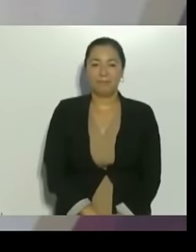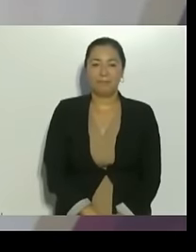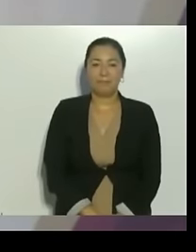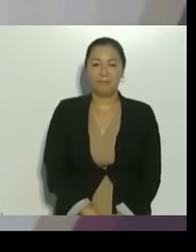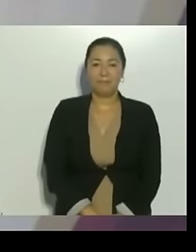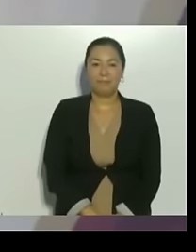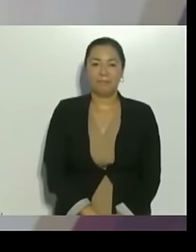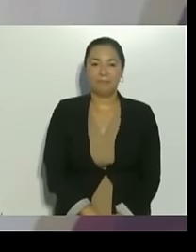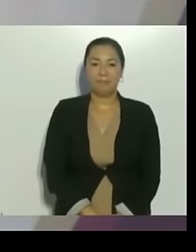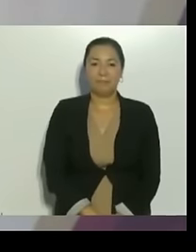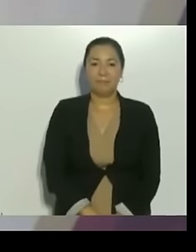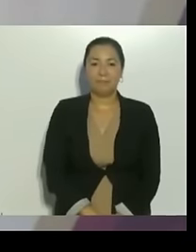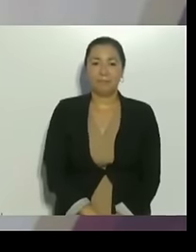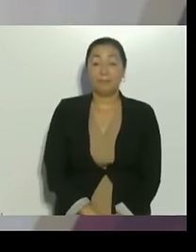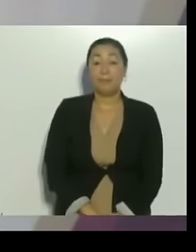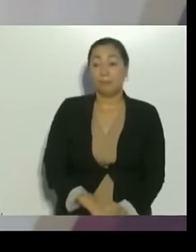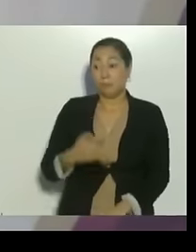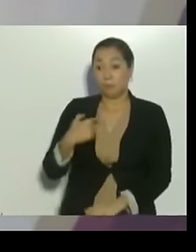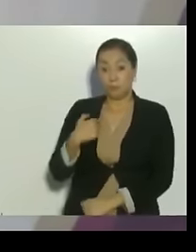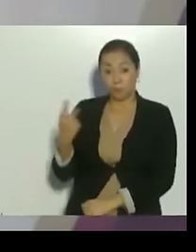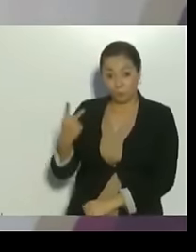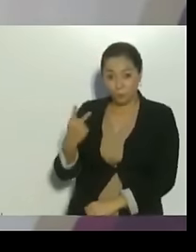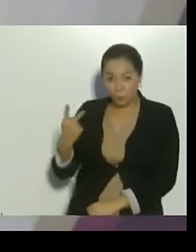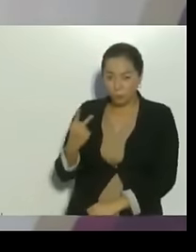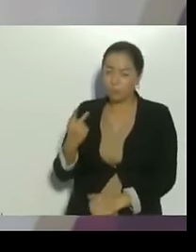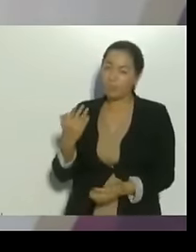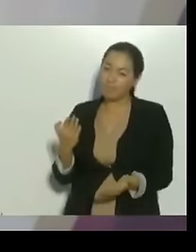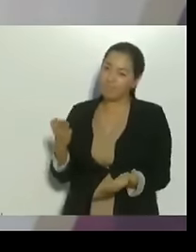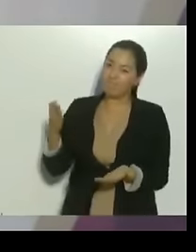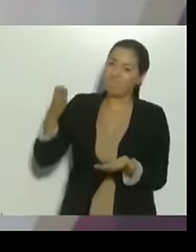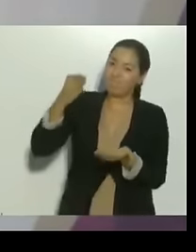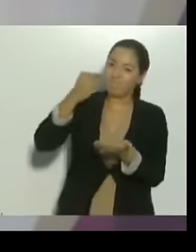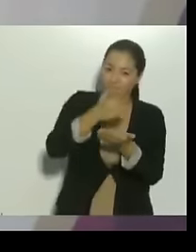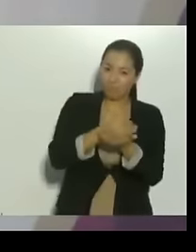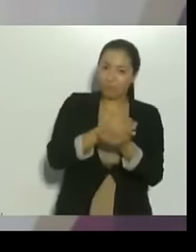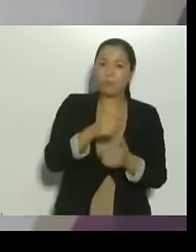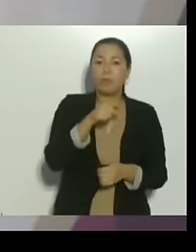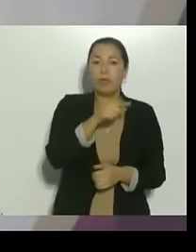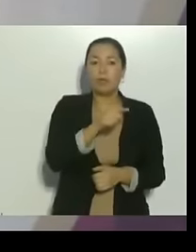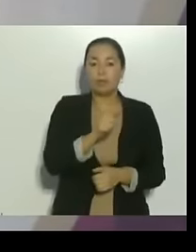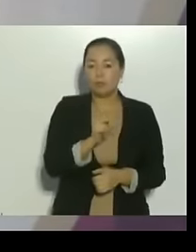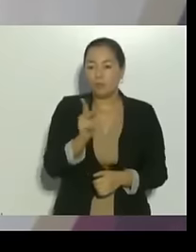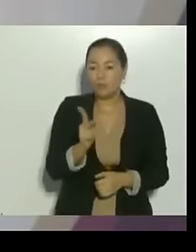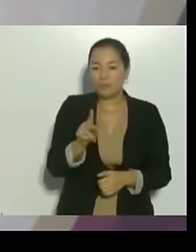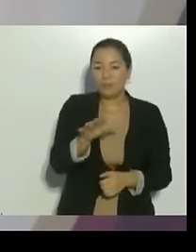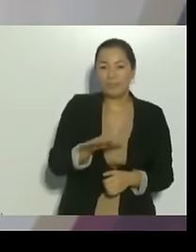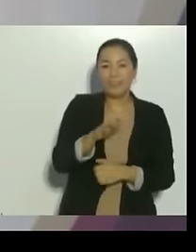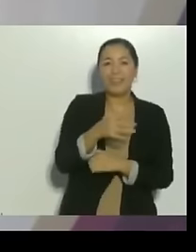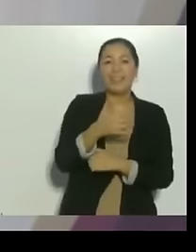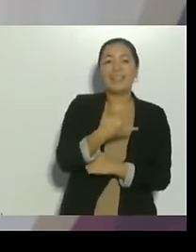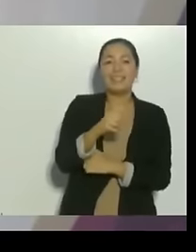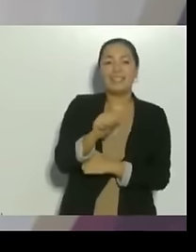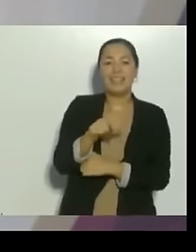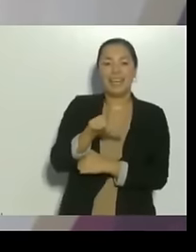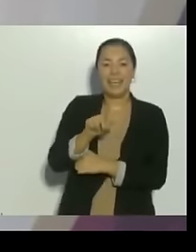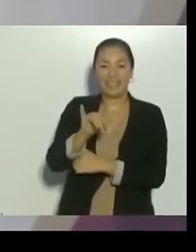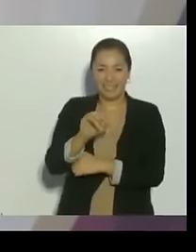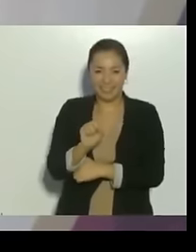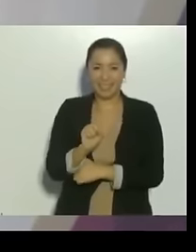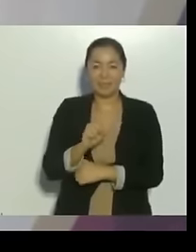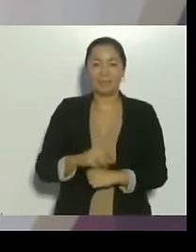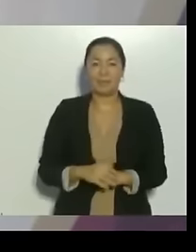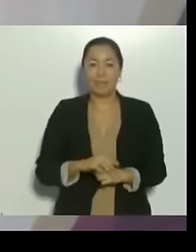obtenía su libertad o bien al pago por recuperar un objeto empeñado actualmente significa la